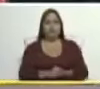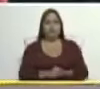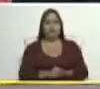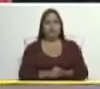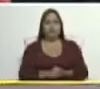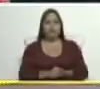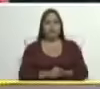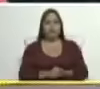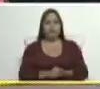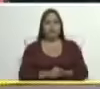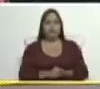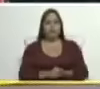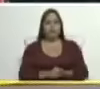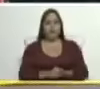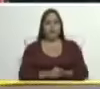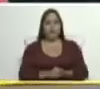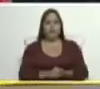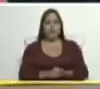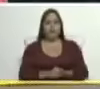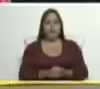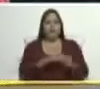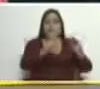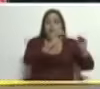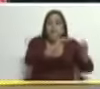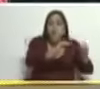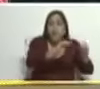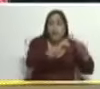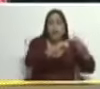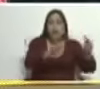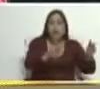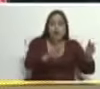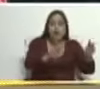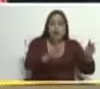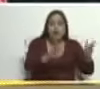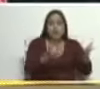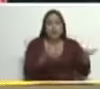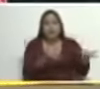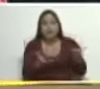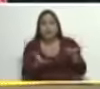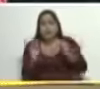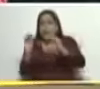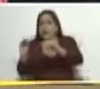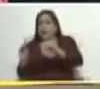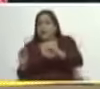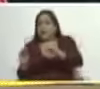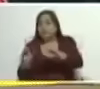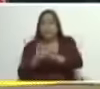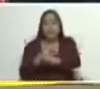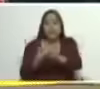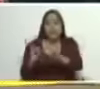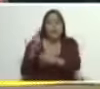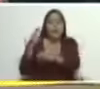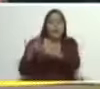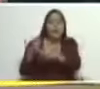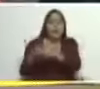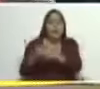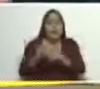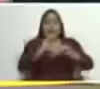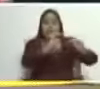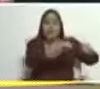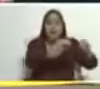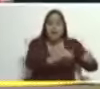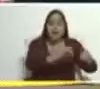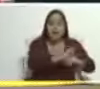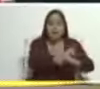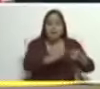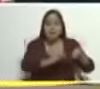Y llamado a la paz, llamado a que cesen las amenazas, llamado a que cesen los